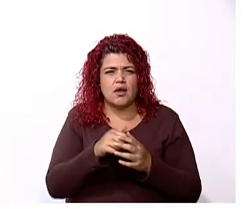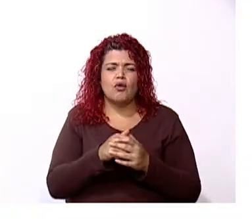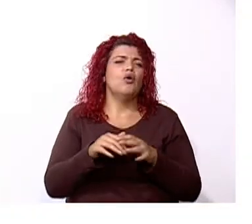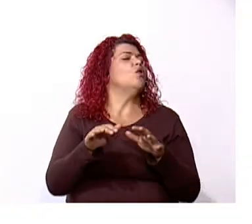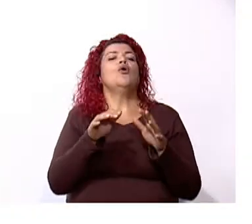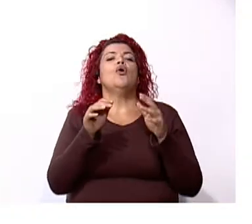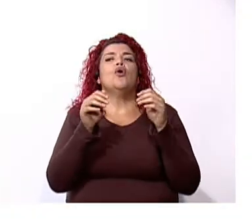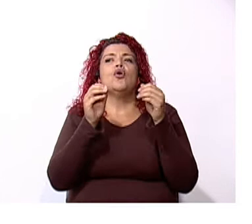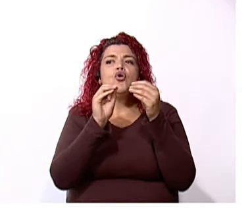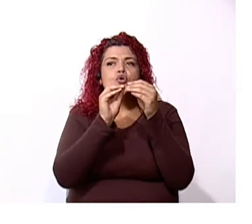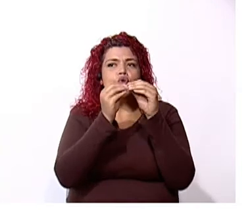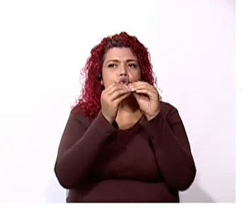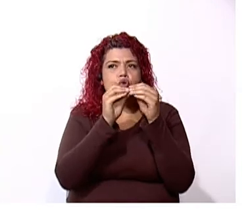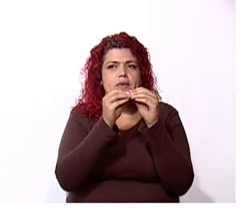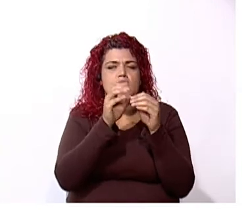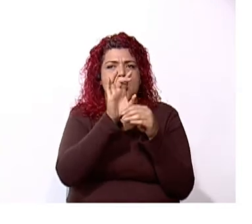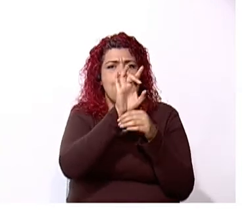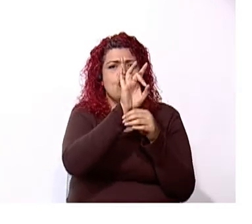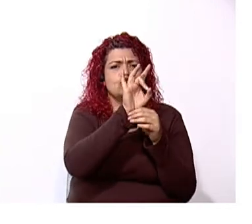Con el número